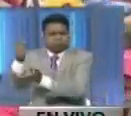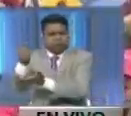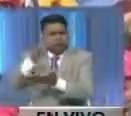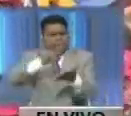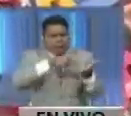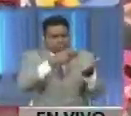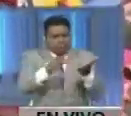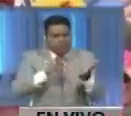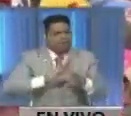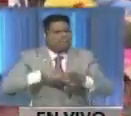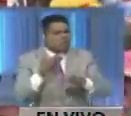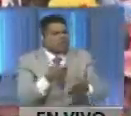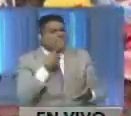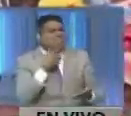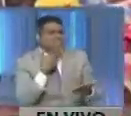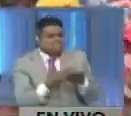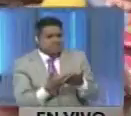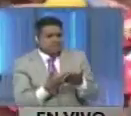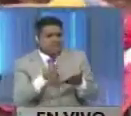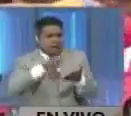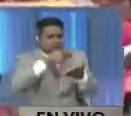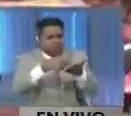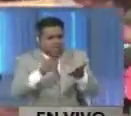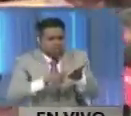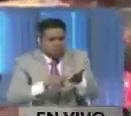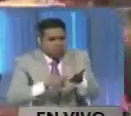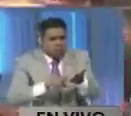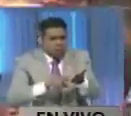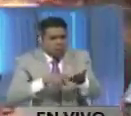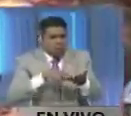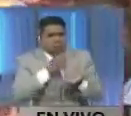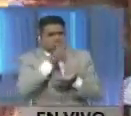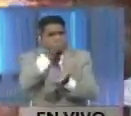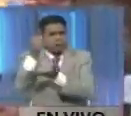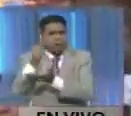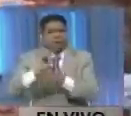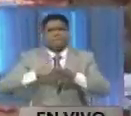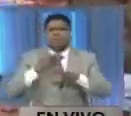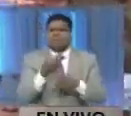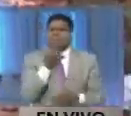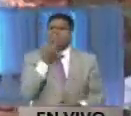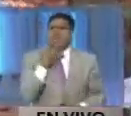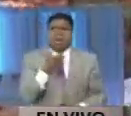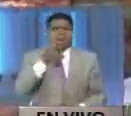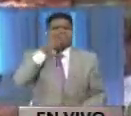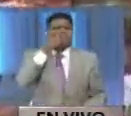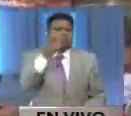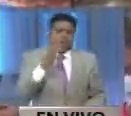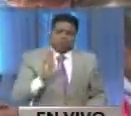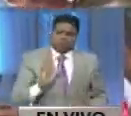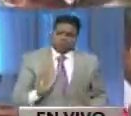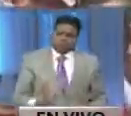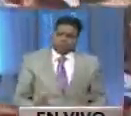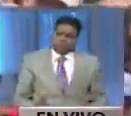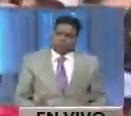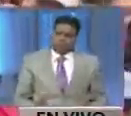¿Por qué piden la unidad de los CLA? Porque beneficia directamente al pueblo.